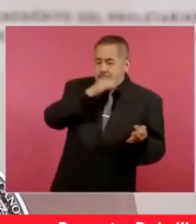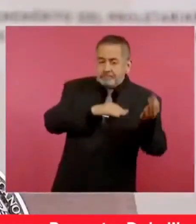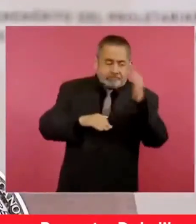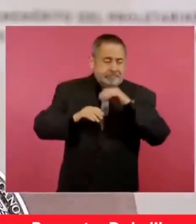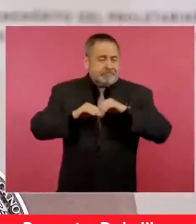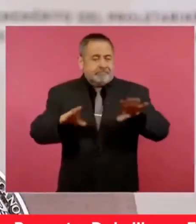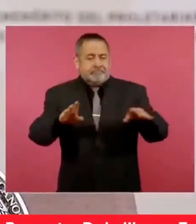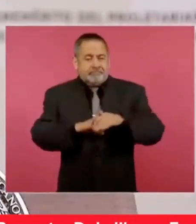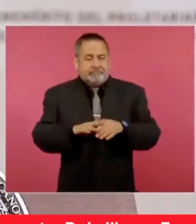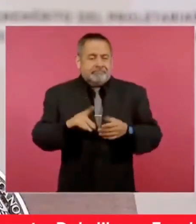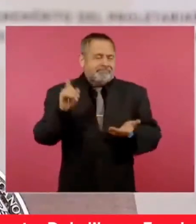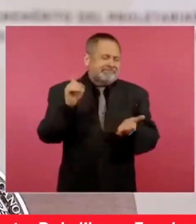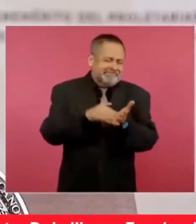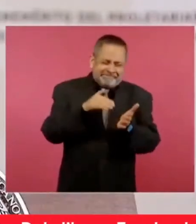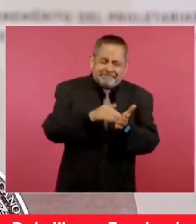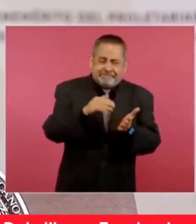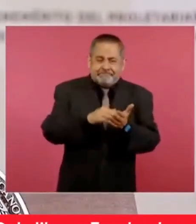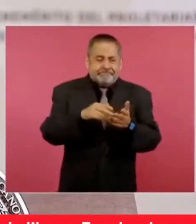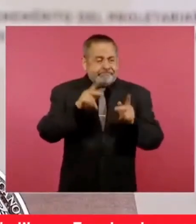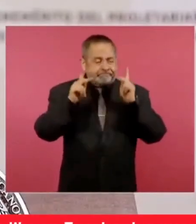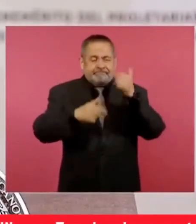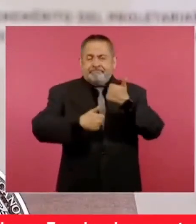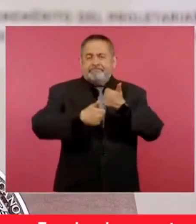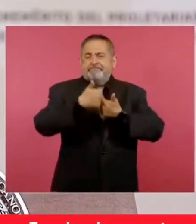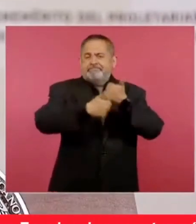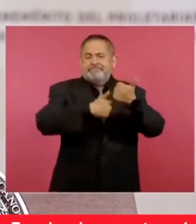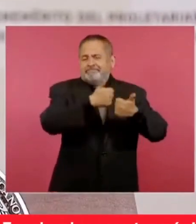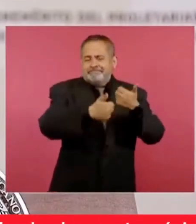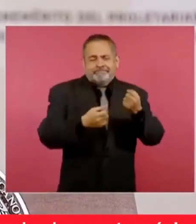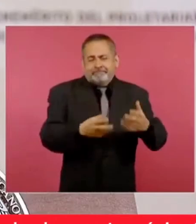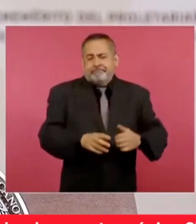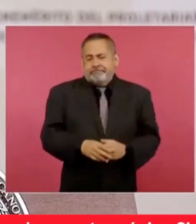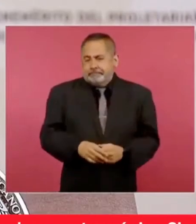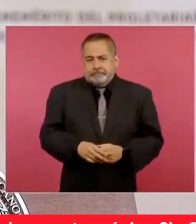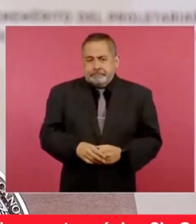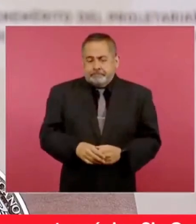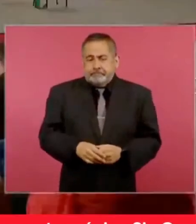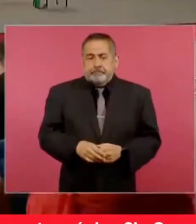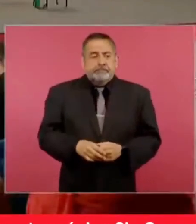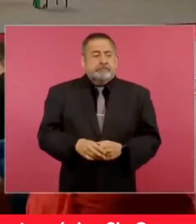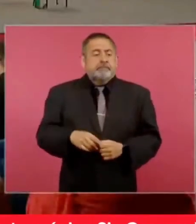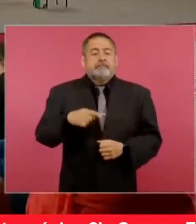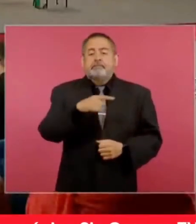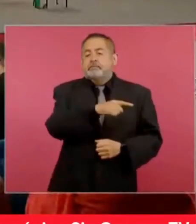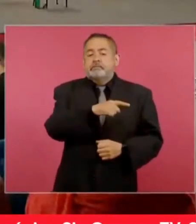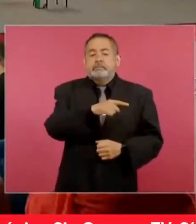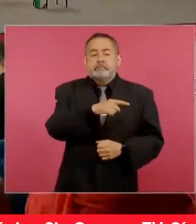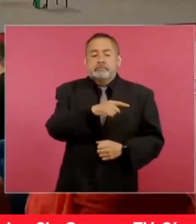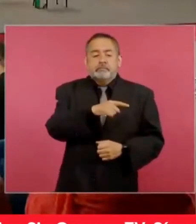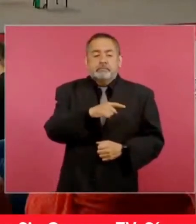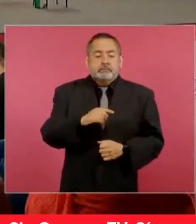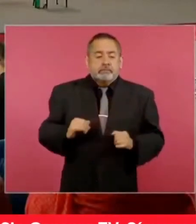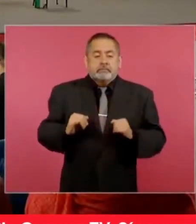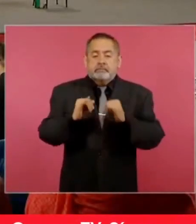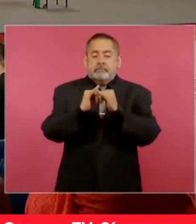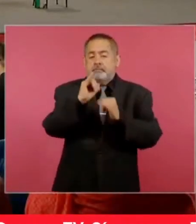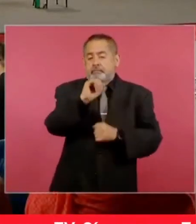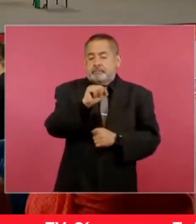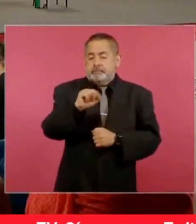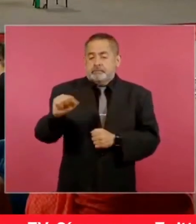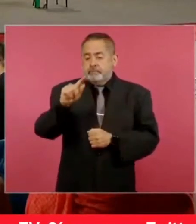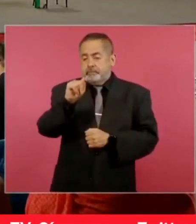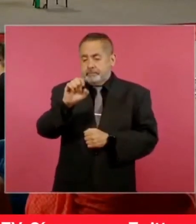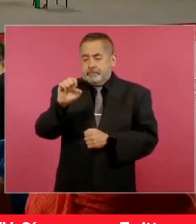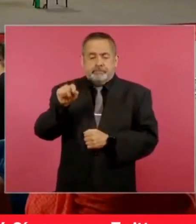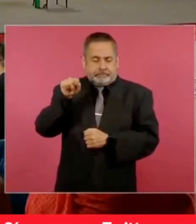cientos de miles de visitas. El propio Instituto de Seguridad y Servicios Sociales de Trabajadores del Estado,